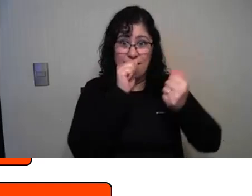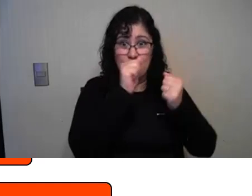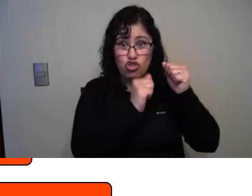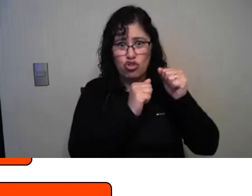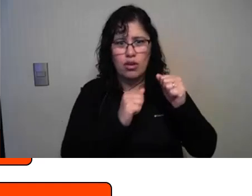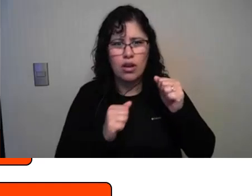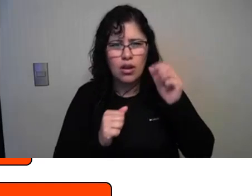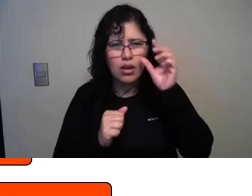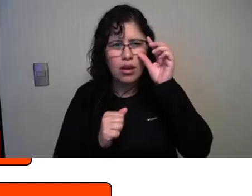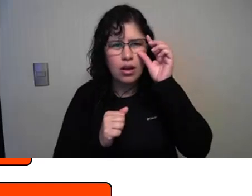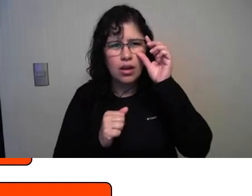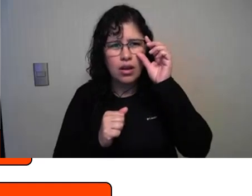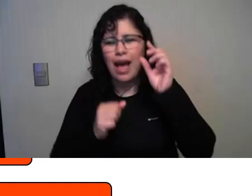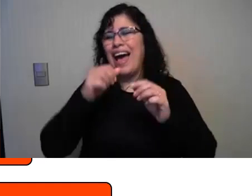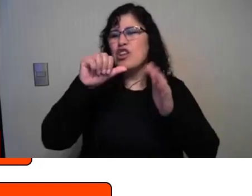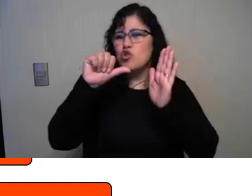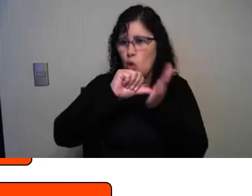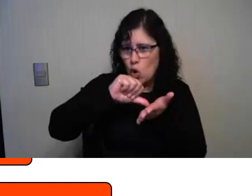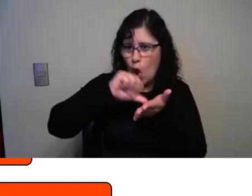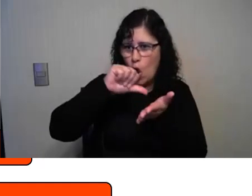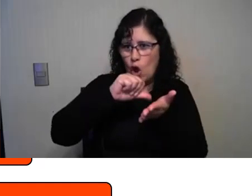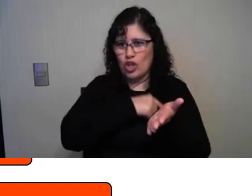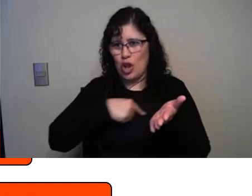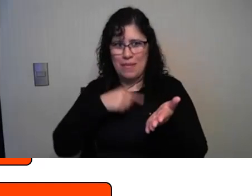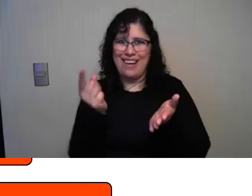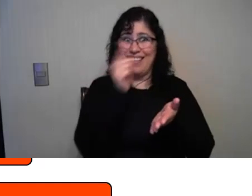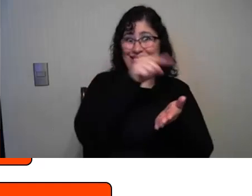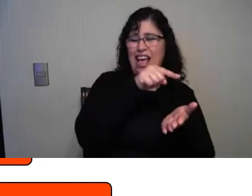vamos a encontrar núcleos. ¿Ya?